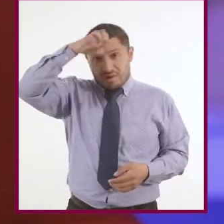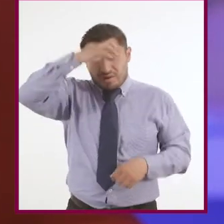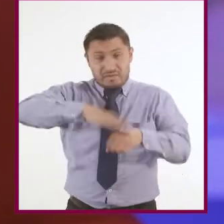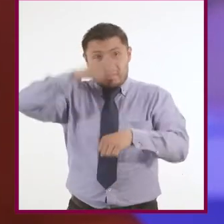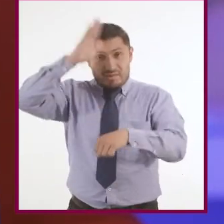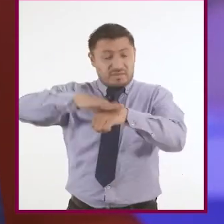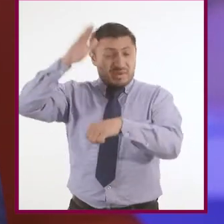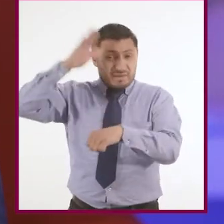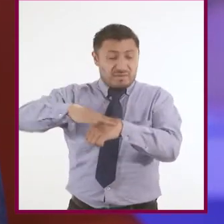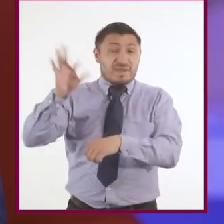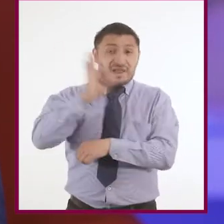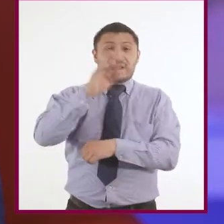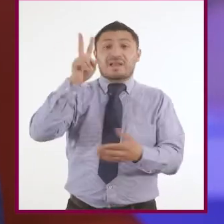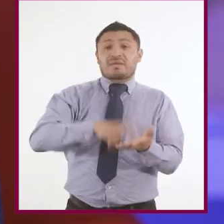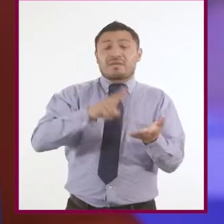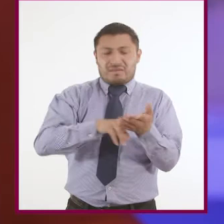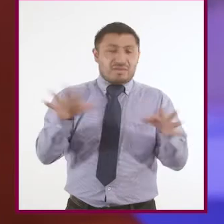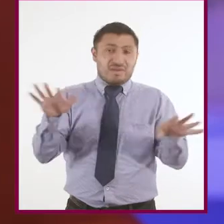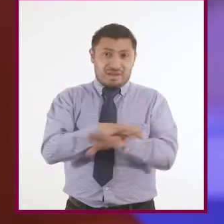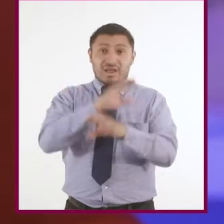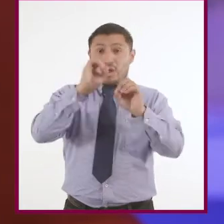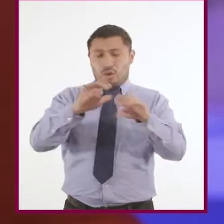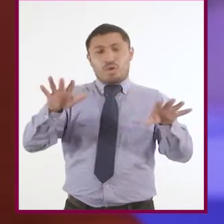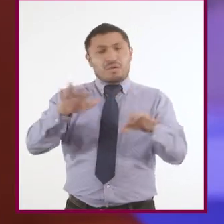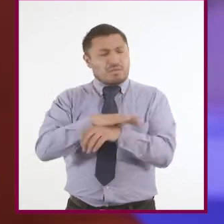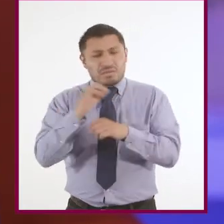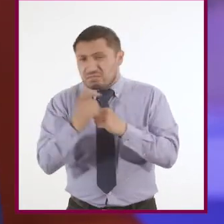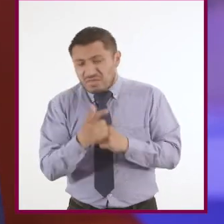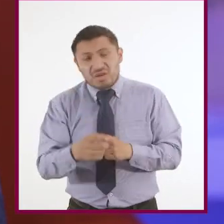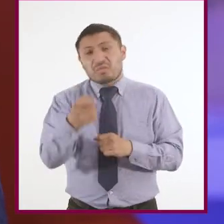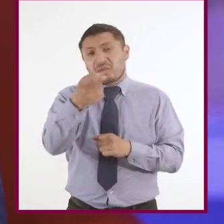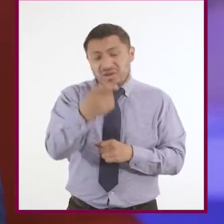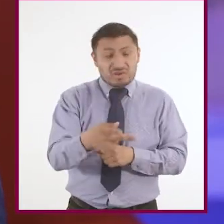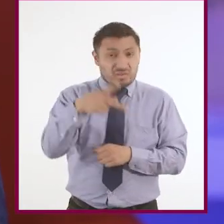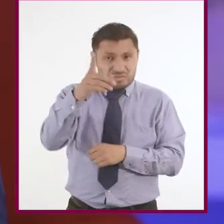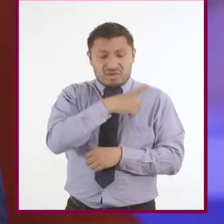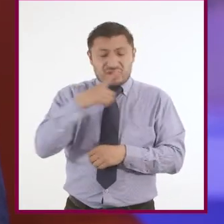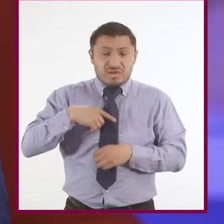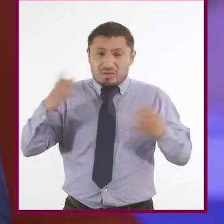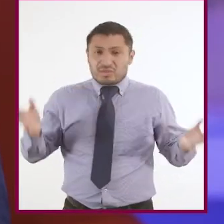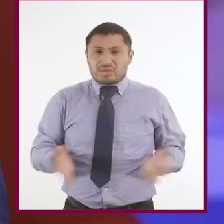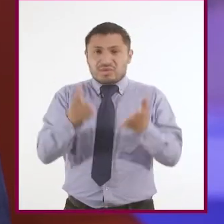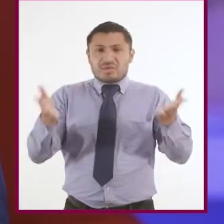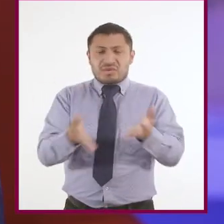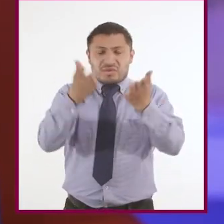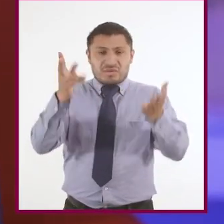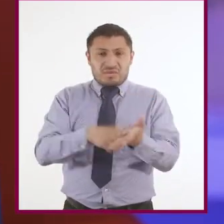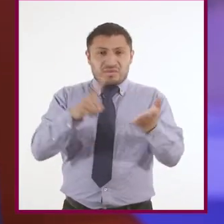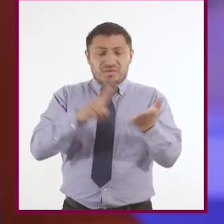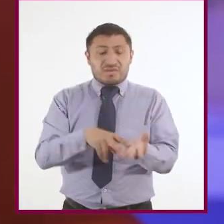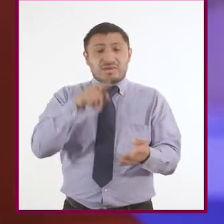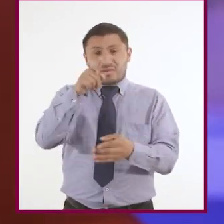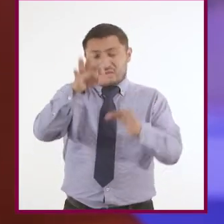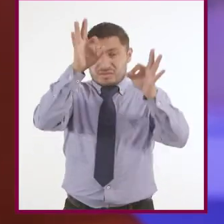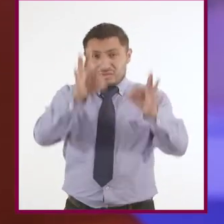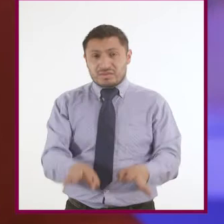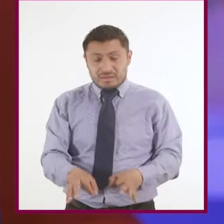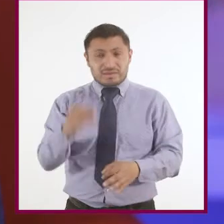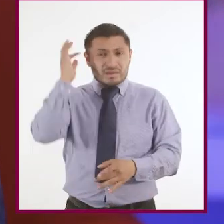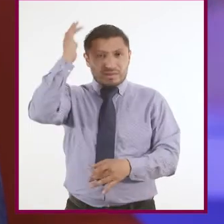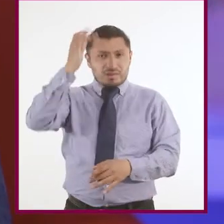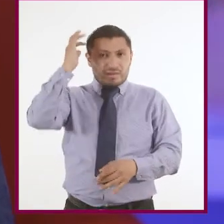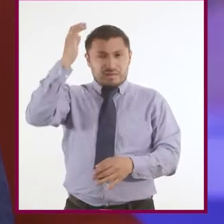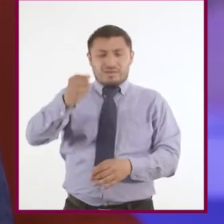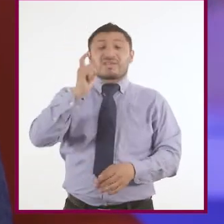vida, tal vez nuestros valores cambien o se modifiquen, pero debemos fomentar los principios que guían nuestro actuar. Reflexionar y